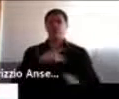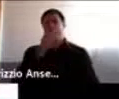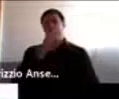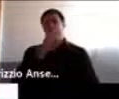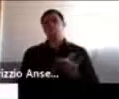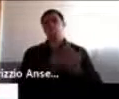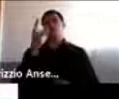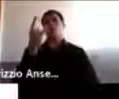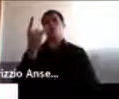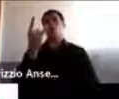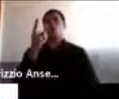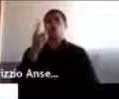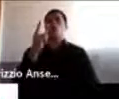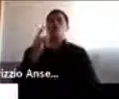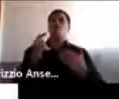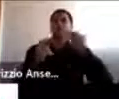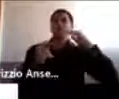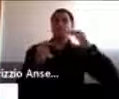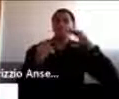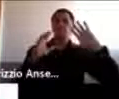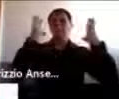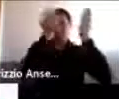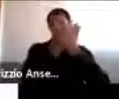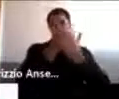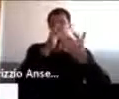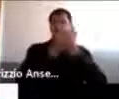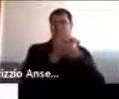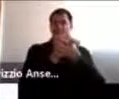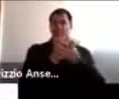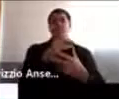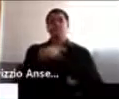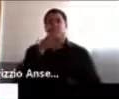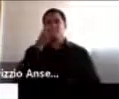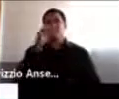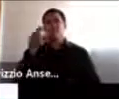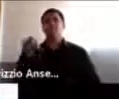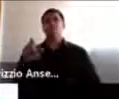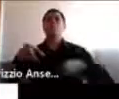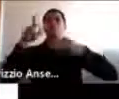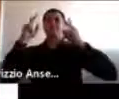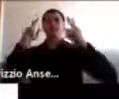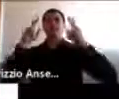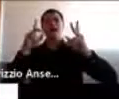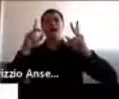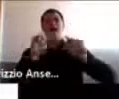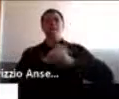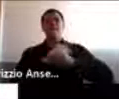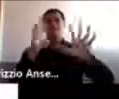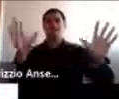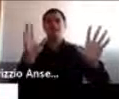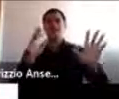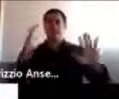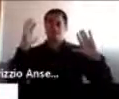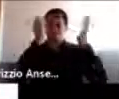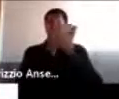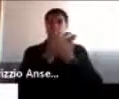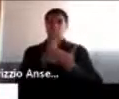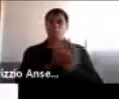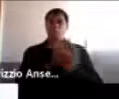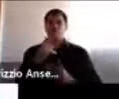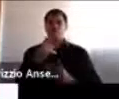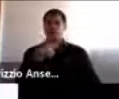confundía con la T entonces eso nos permite aclarar confusiones si yo me meto acá y veo que mi hijo se equivocó a otras veces y confundió